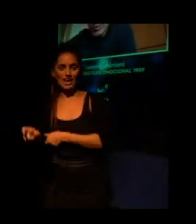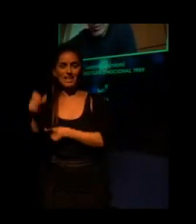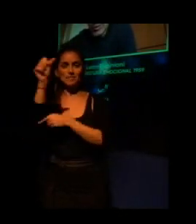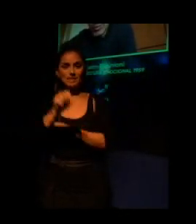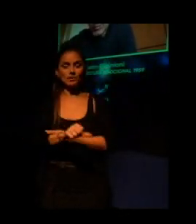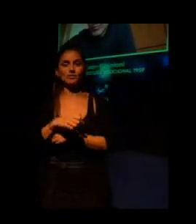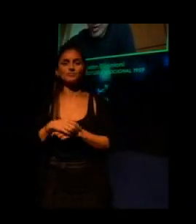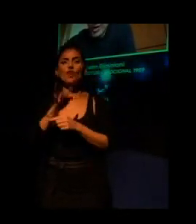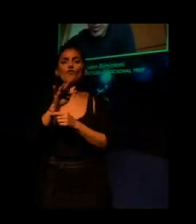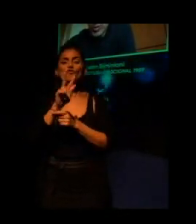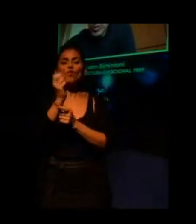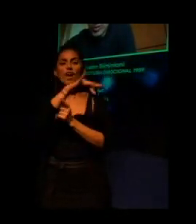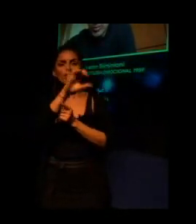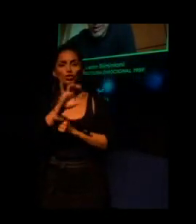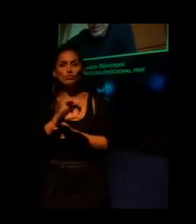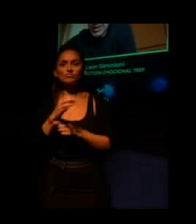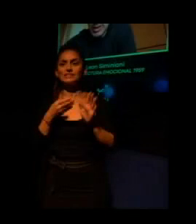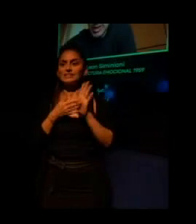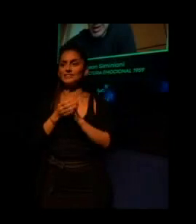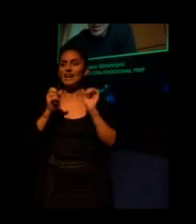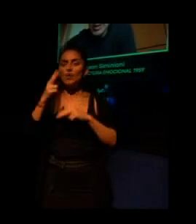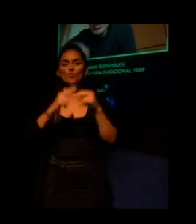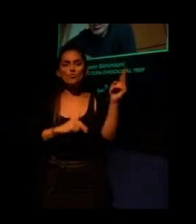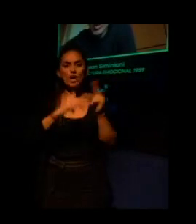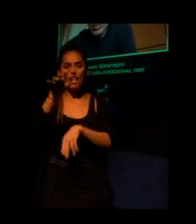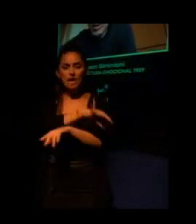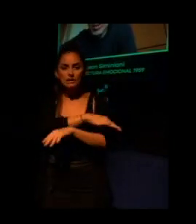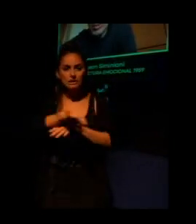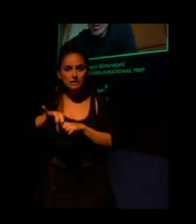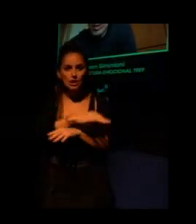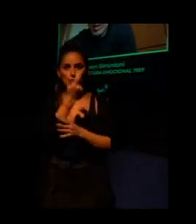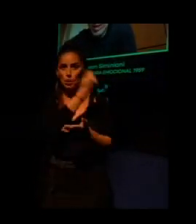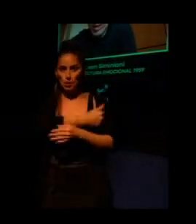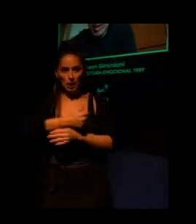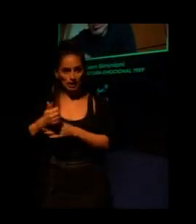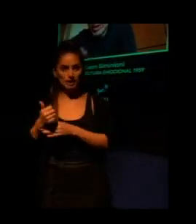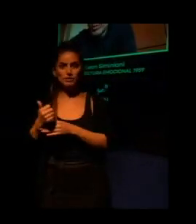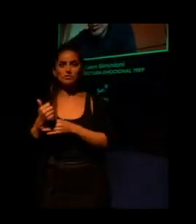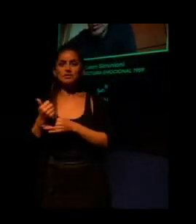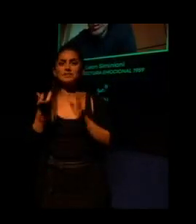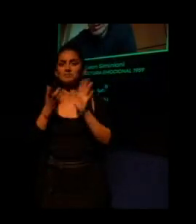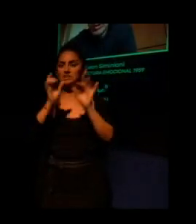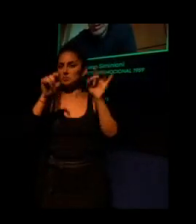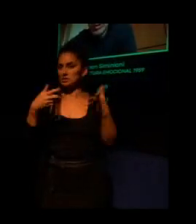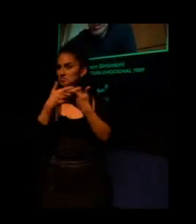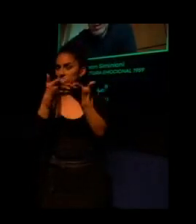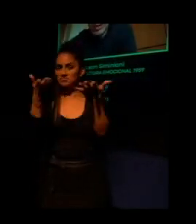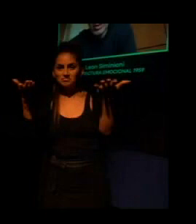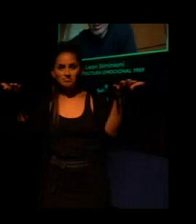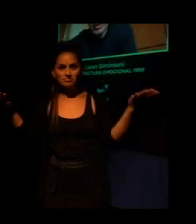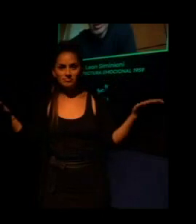Zuazo fue un urbanista, arquitecto y ciudadano que como tantos otros